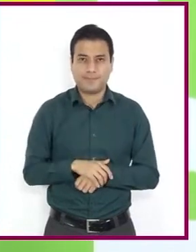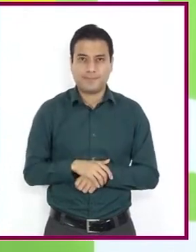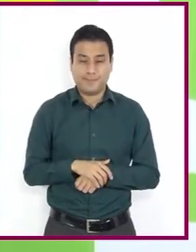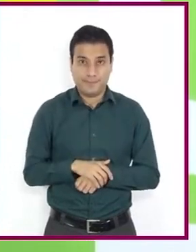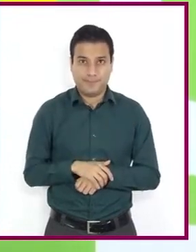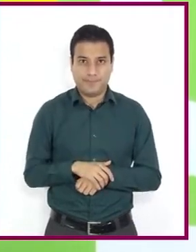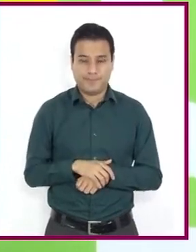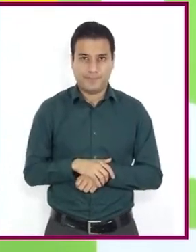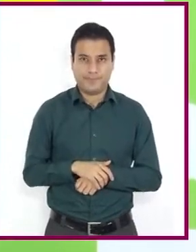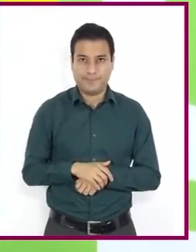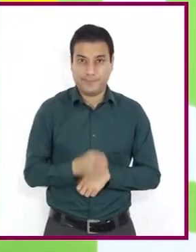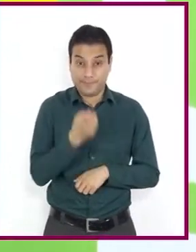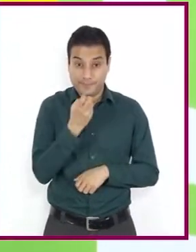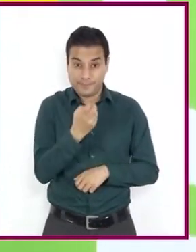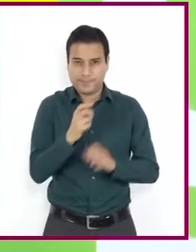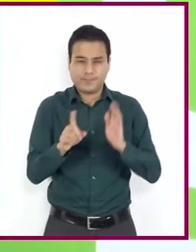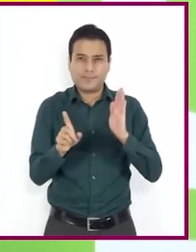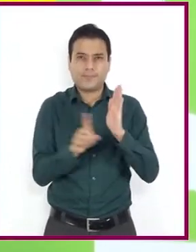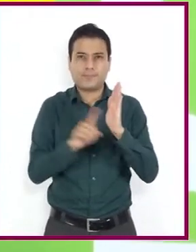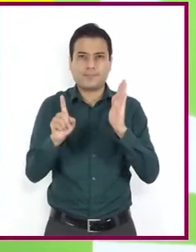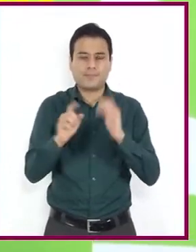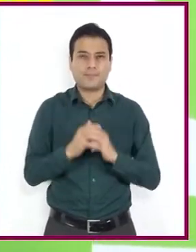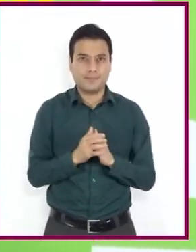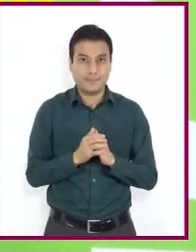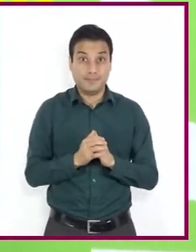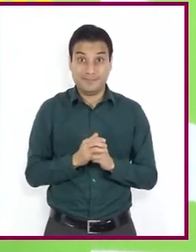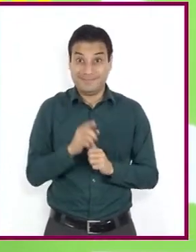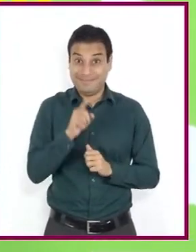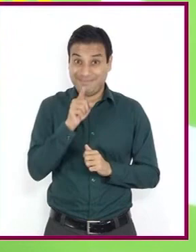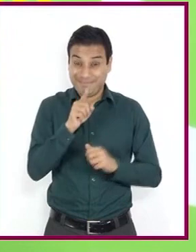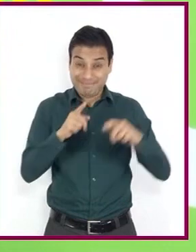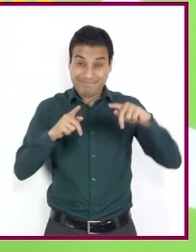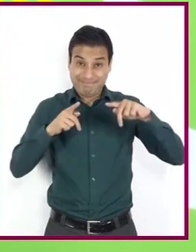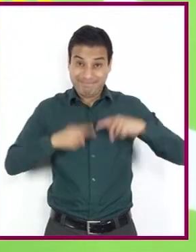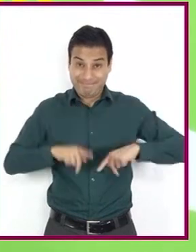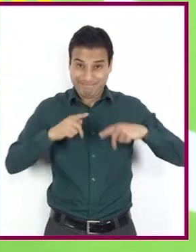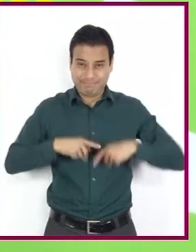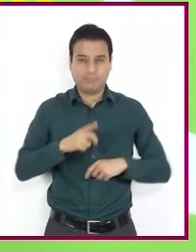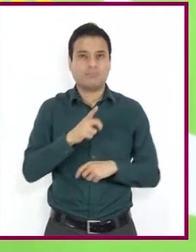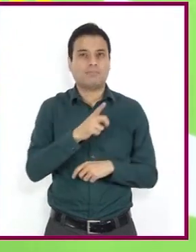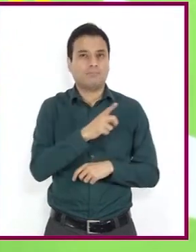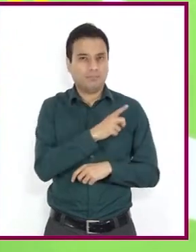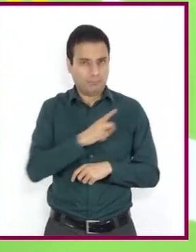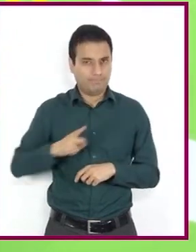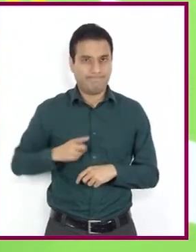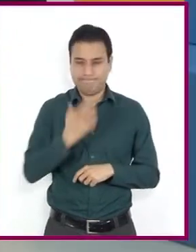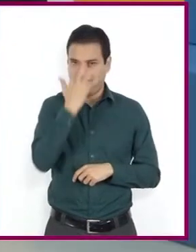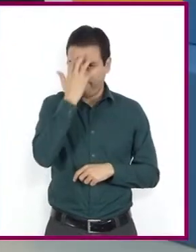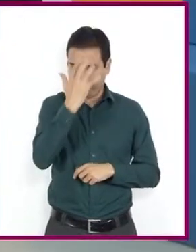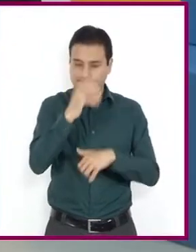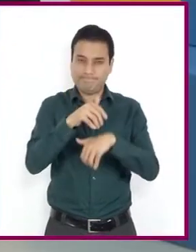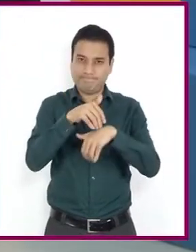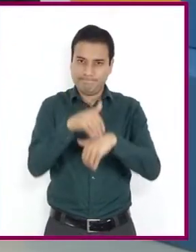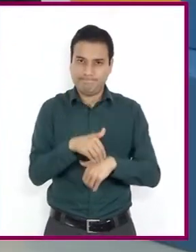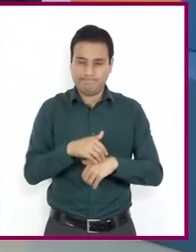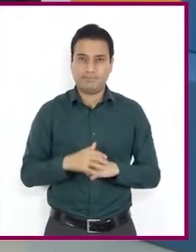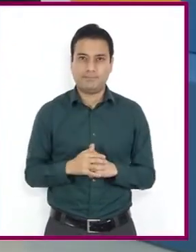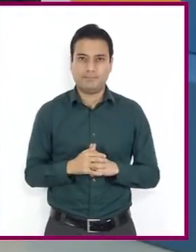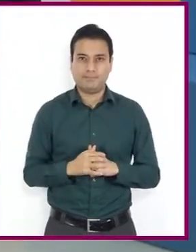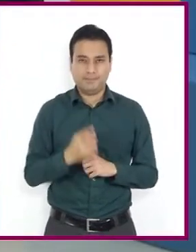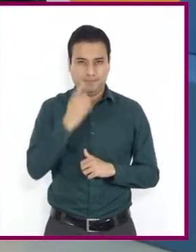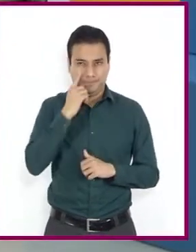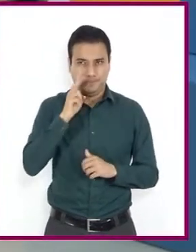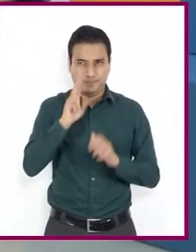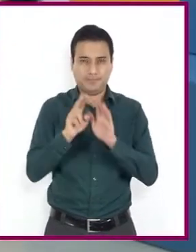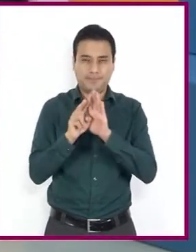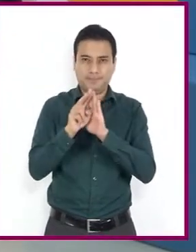el mecanismo de alerta servirá de poco si los mexicanos no tomaran en serio sus advertencias. Veamos el siguiente